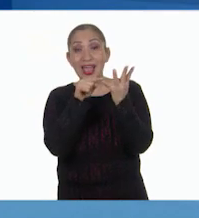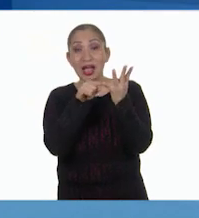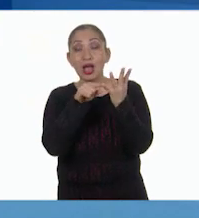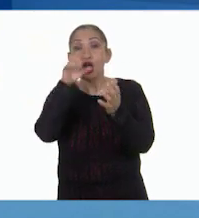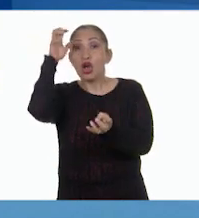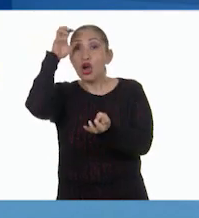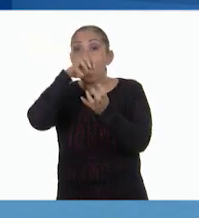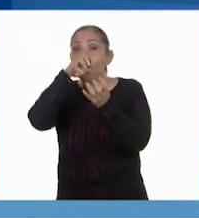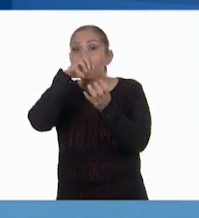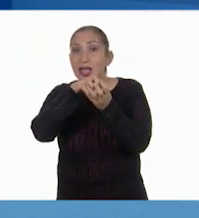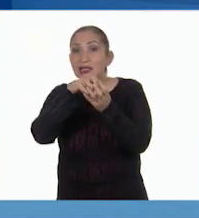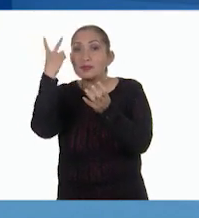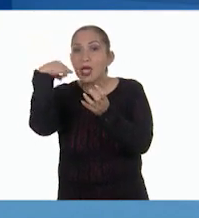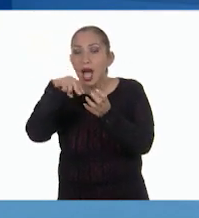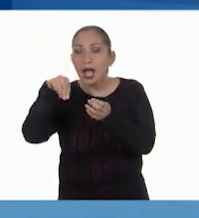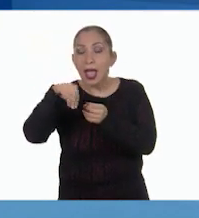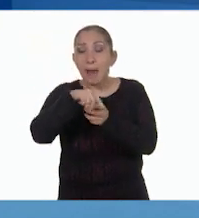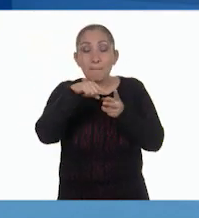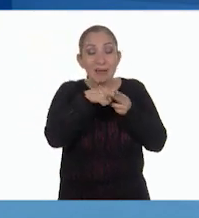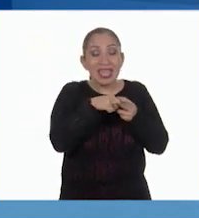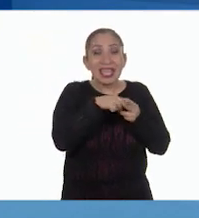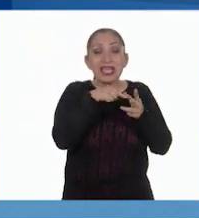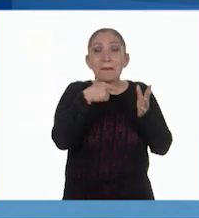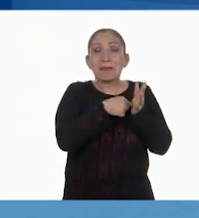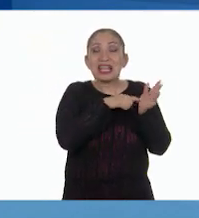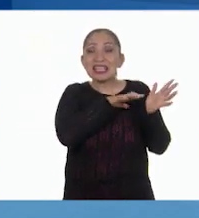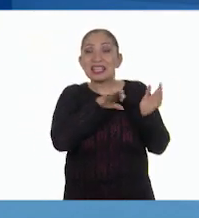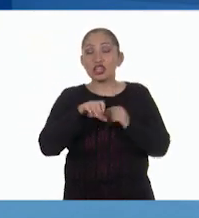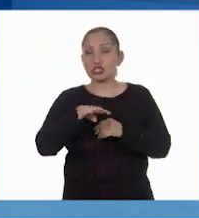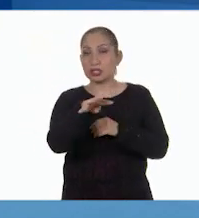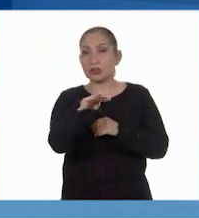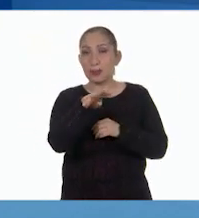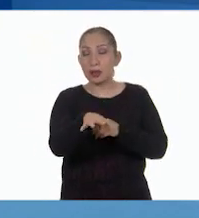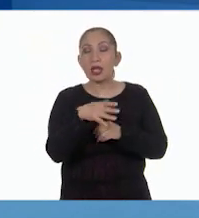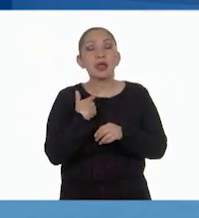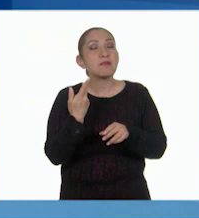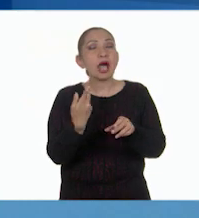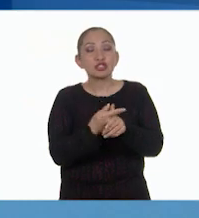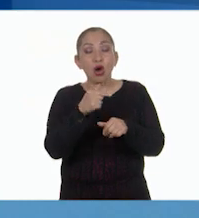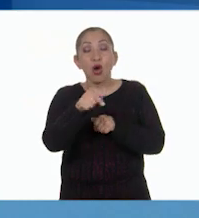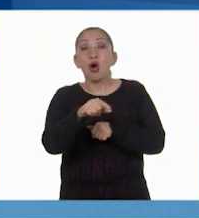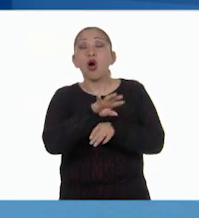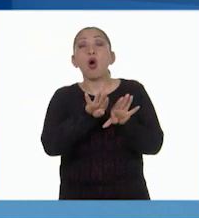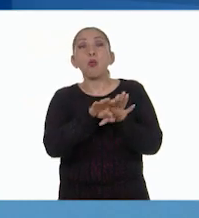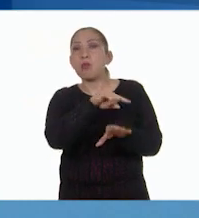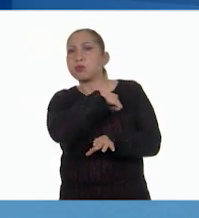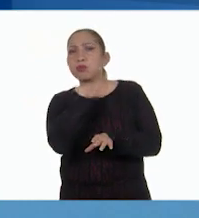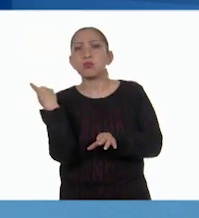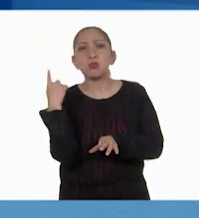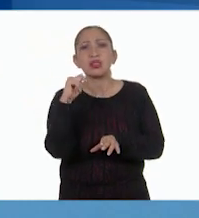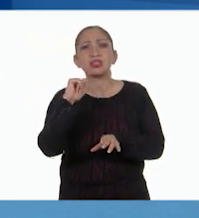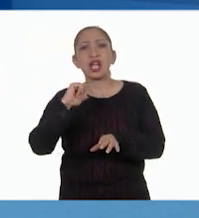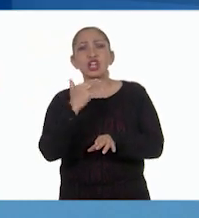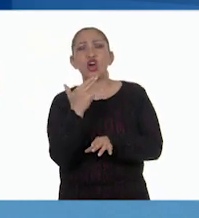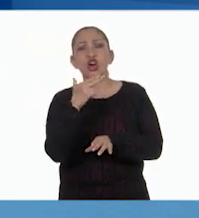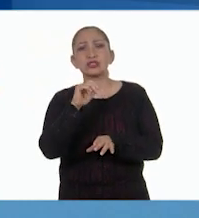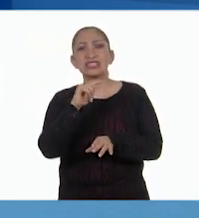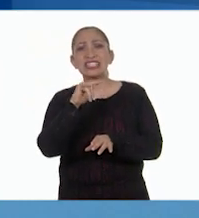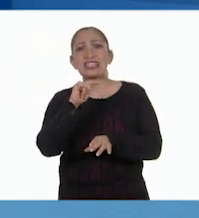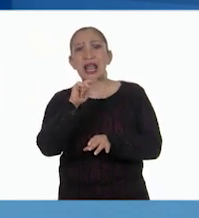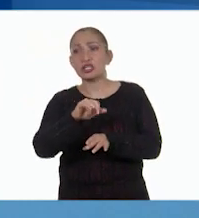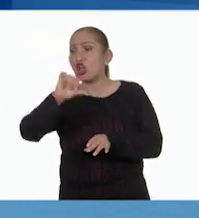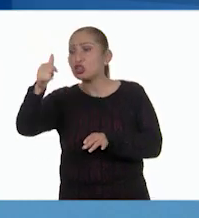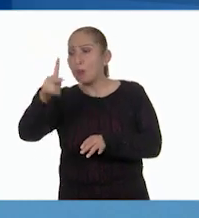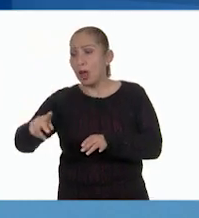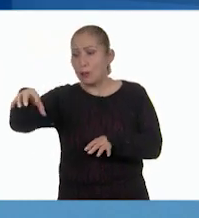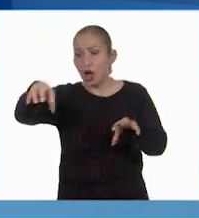Cortés y lo que pasó a partir de 1519, como las causas que propiciaron la caída de Tenochtitlán y la de muchos otros pueblos,